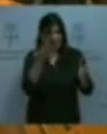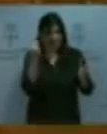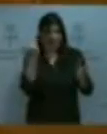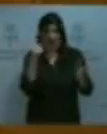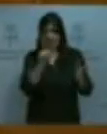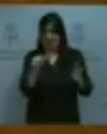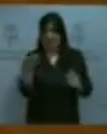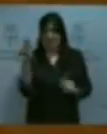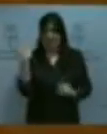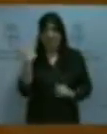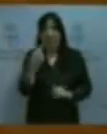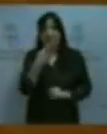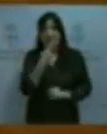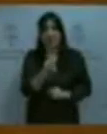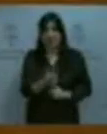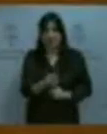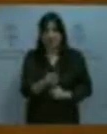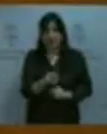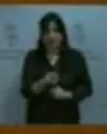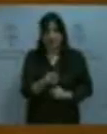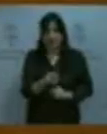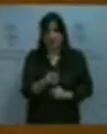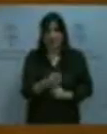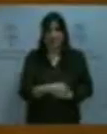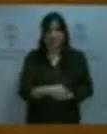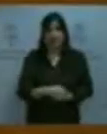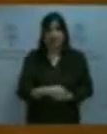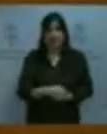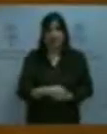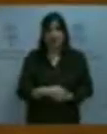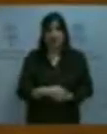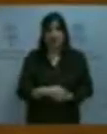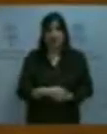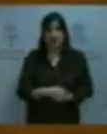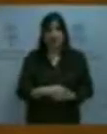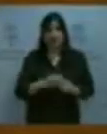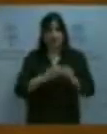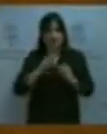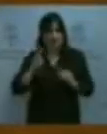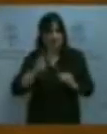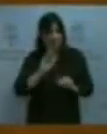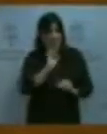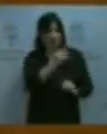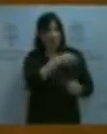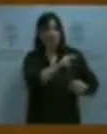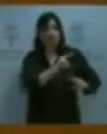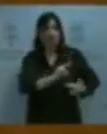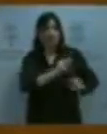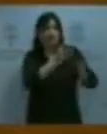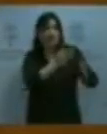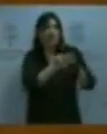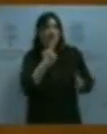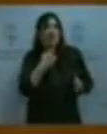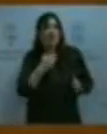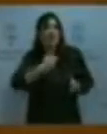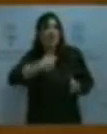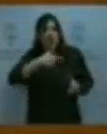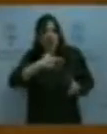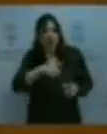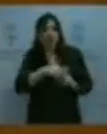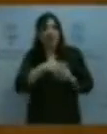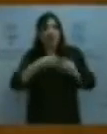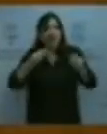como colofón a su respuesta a una pregunta de otro grupo parlamentario, estamos un poco mejor, decía usted, y decía también